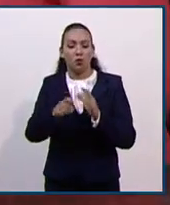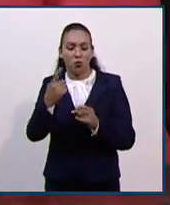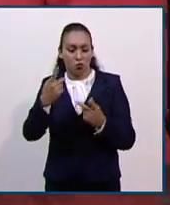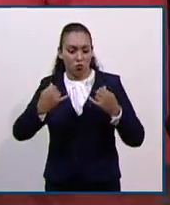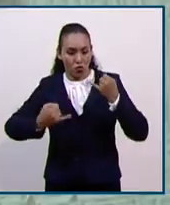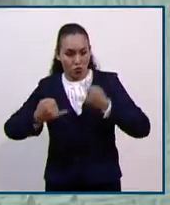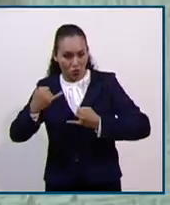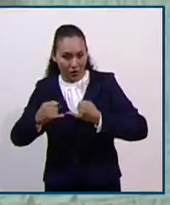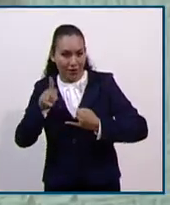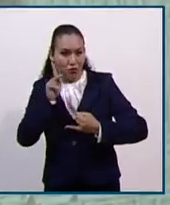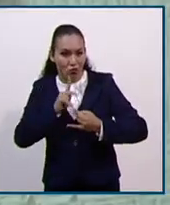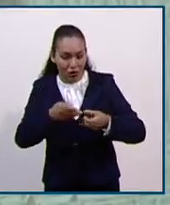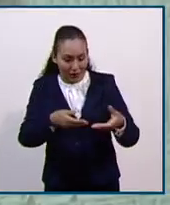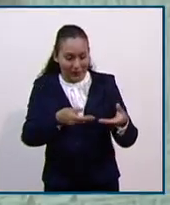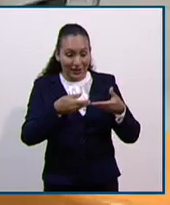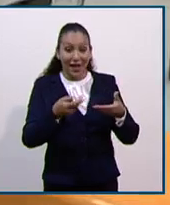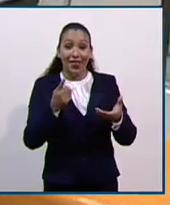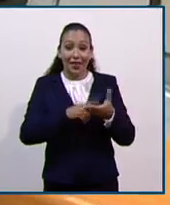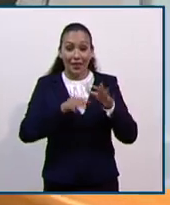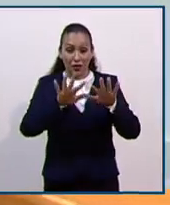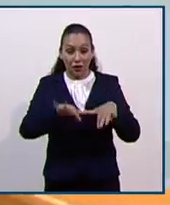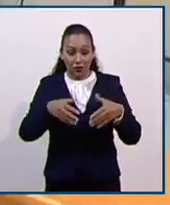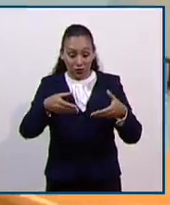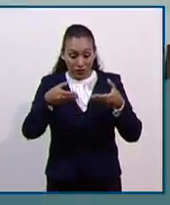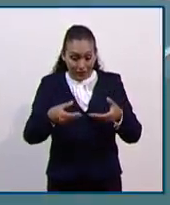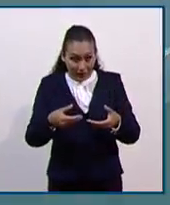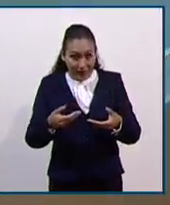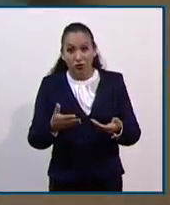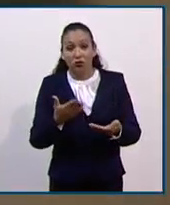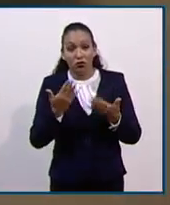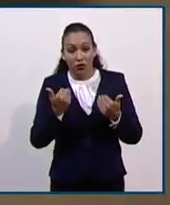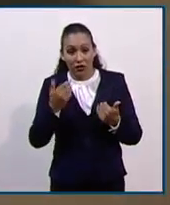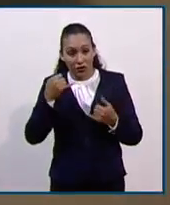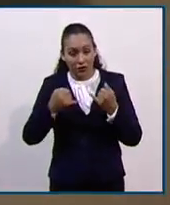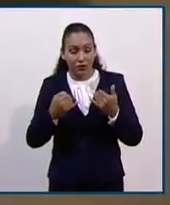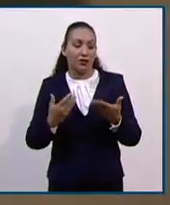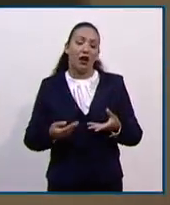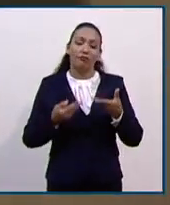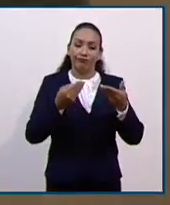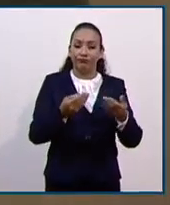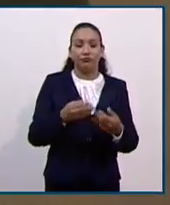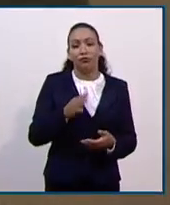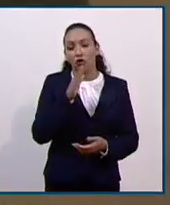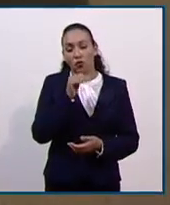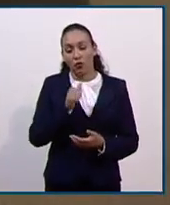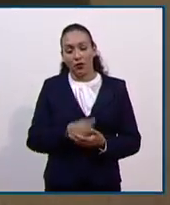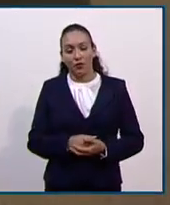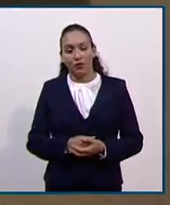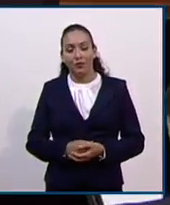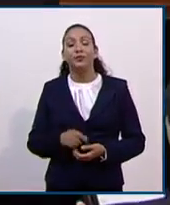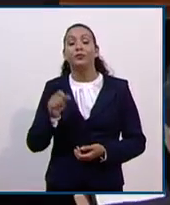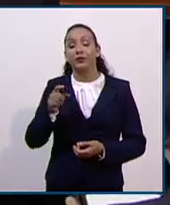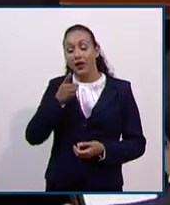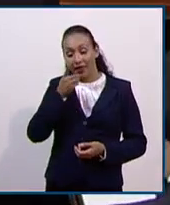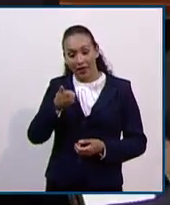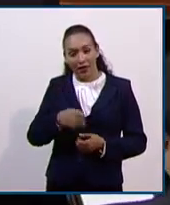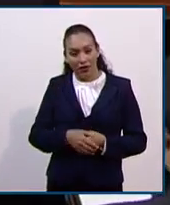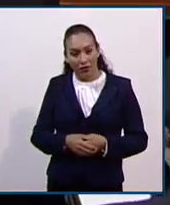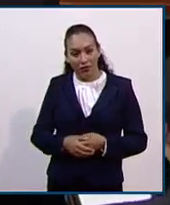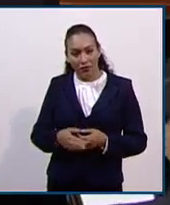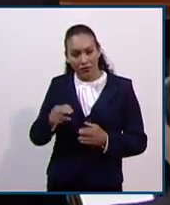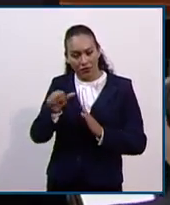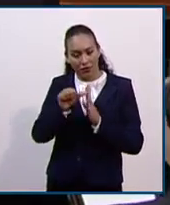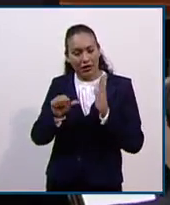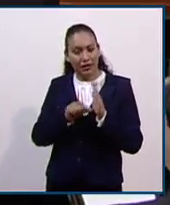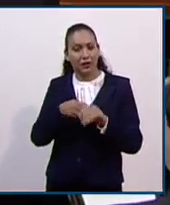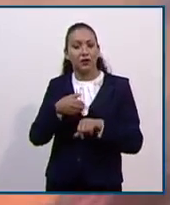recibió las pruebas en audiencia dicta la sentencia. La sala también determinó que es constitucional el